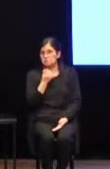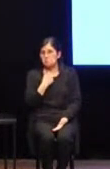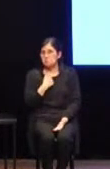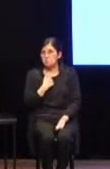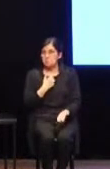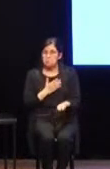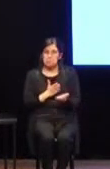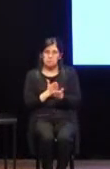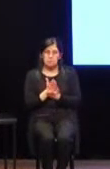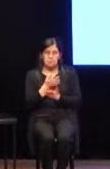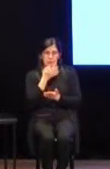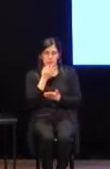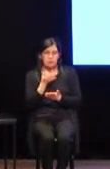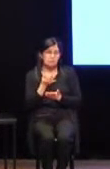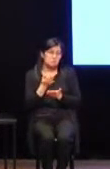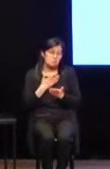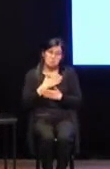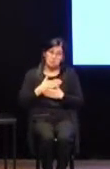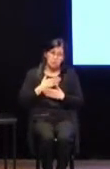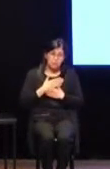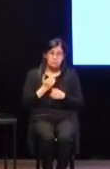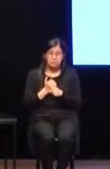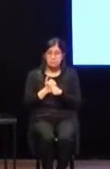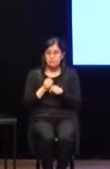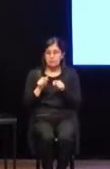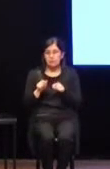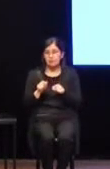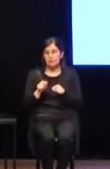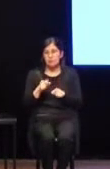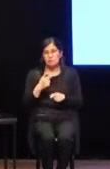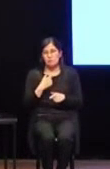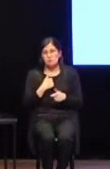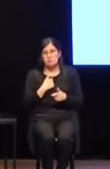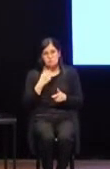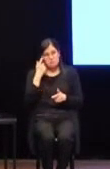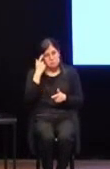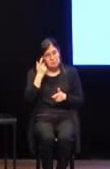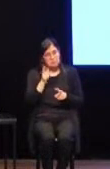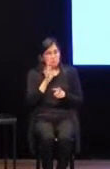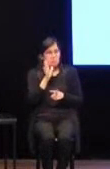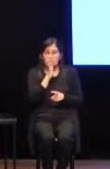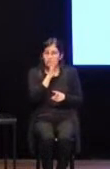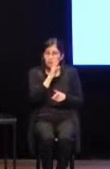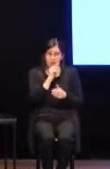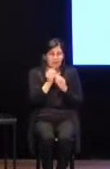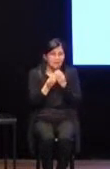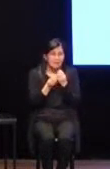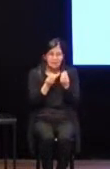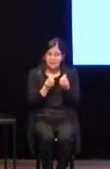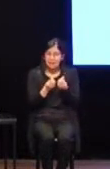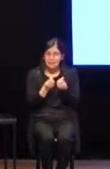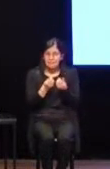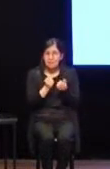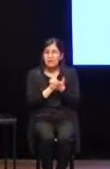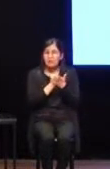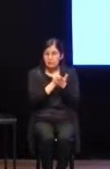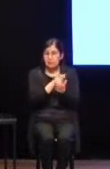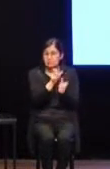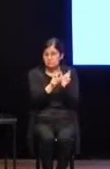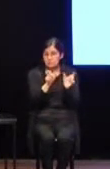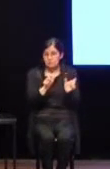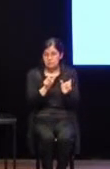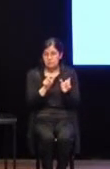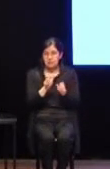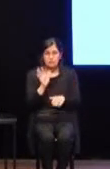nació, es parte de... Dentro de mí estaba este bicho de que no existe calidad y seguridad del paciente sin humanización en